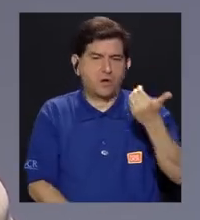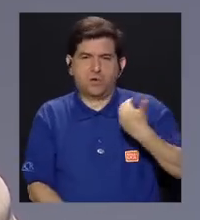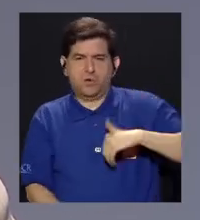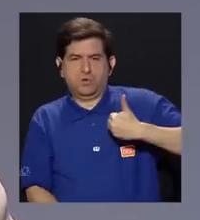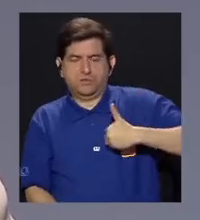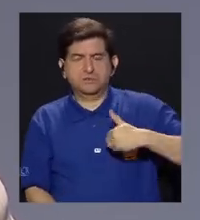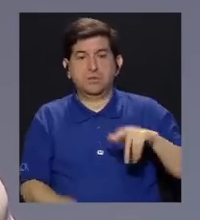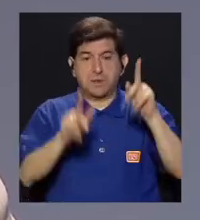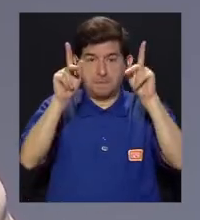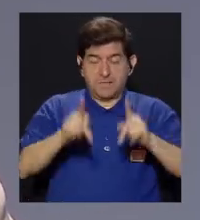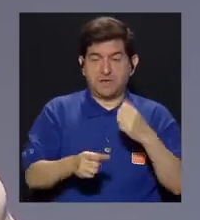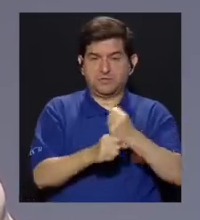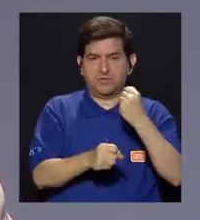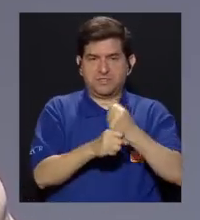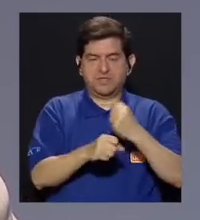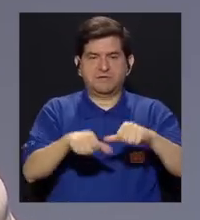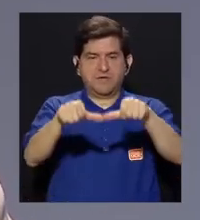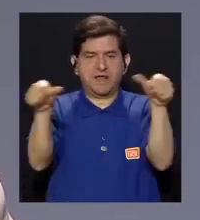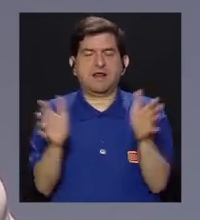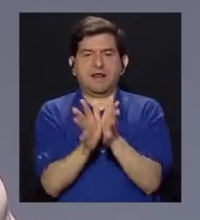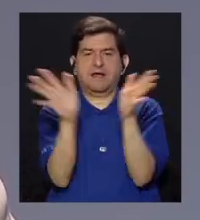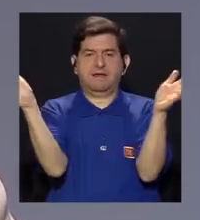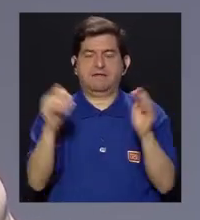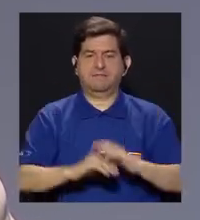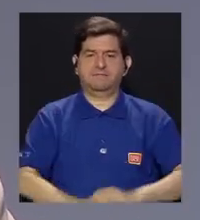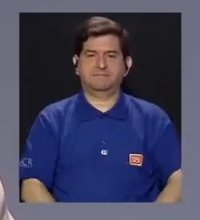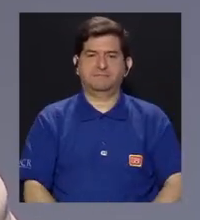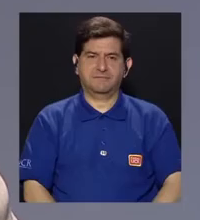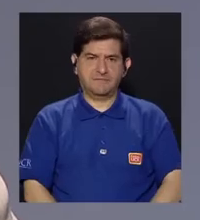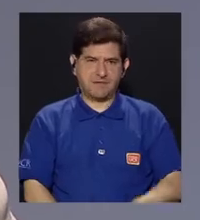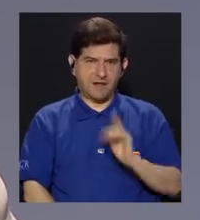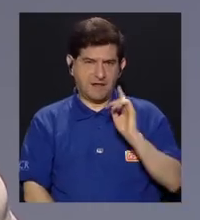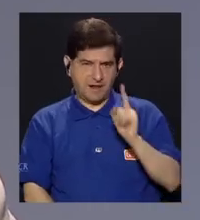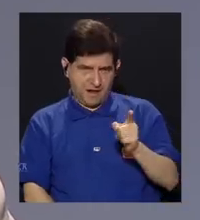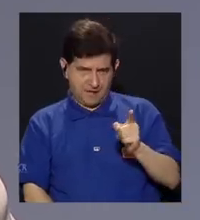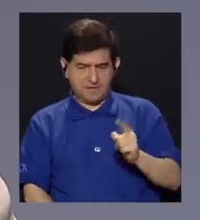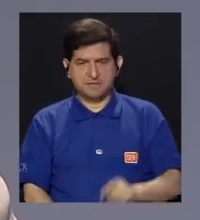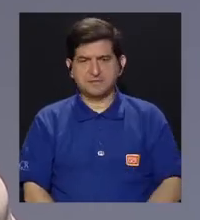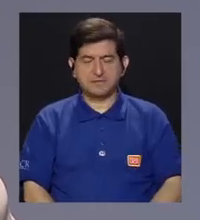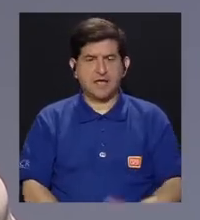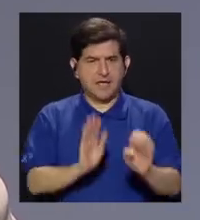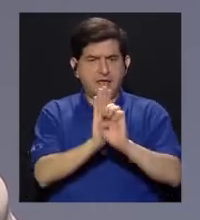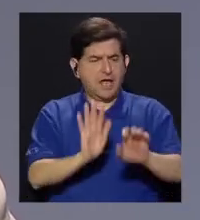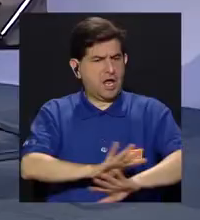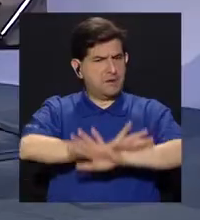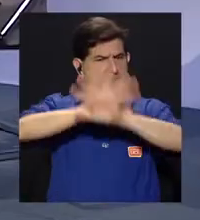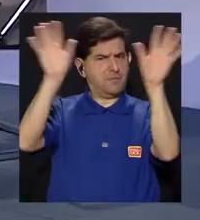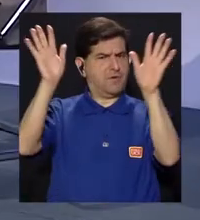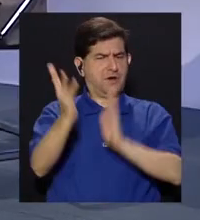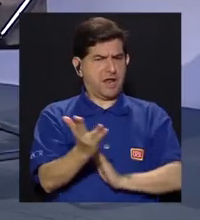de privilegio que podrían tener algunas personas que trabajan en el sector público ese es digamos un claro ejemplo de cómo acceden a